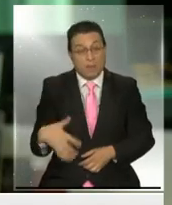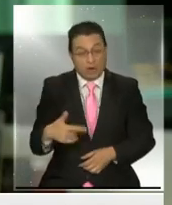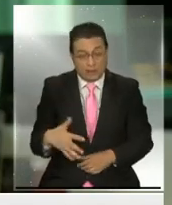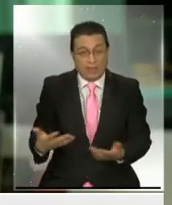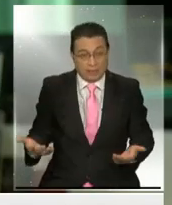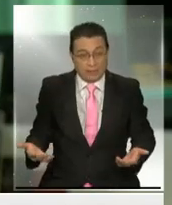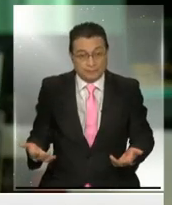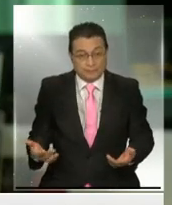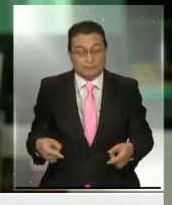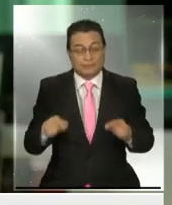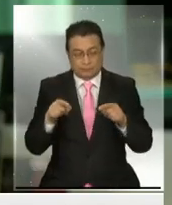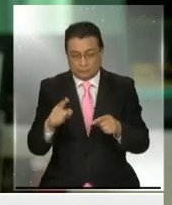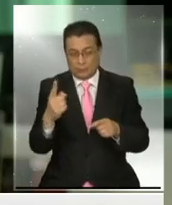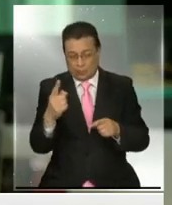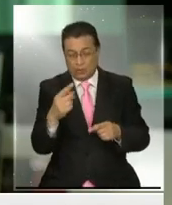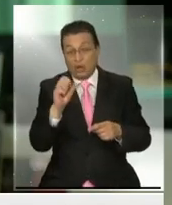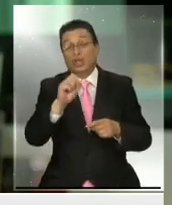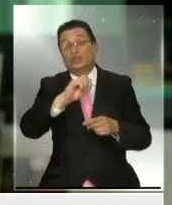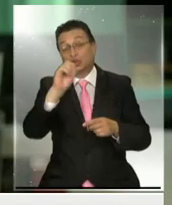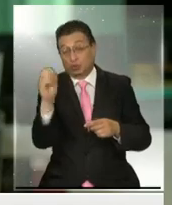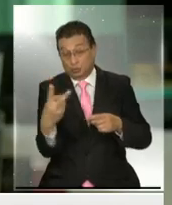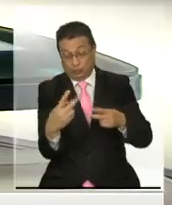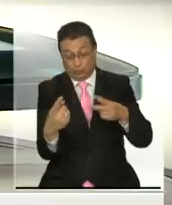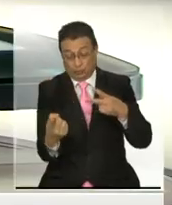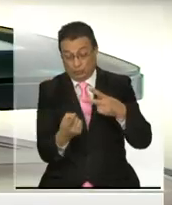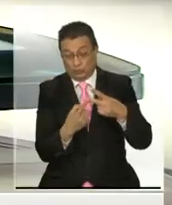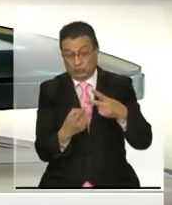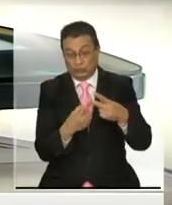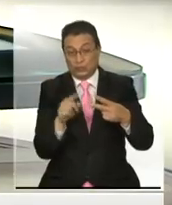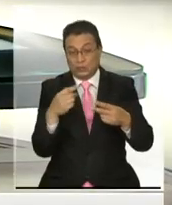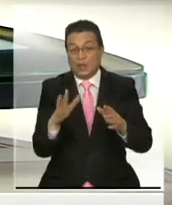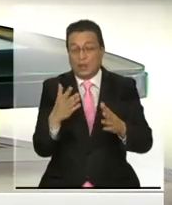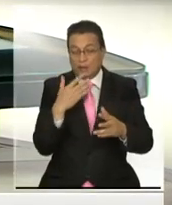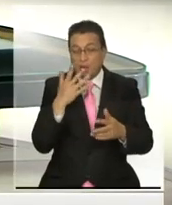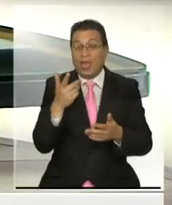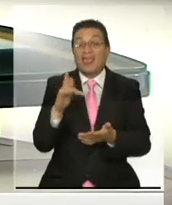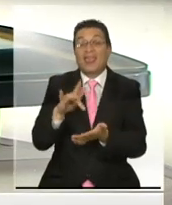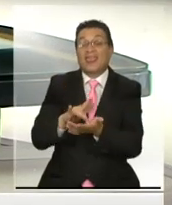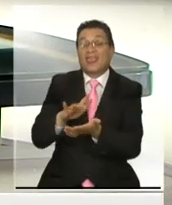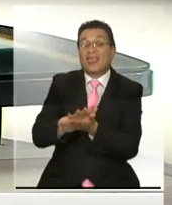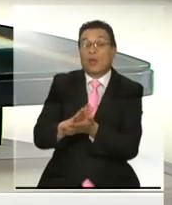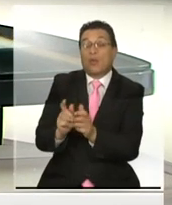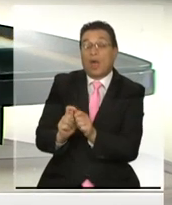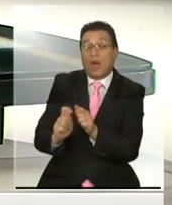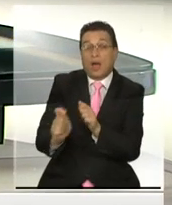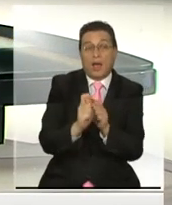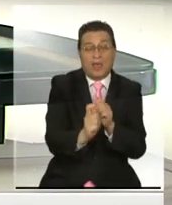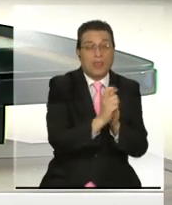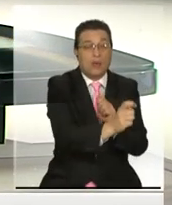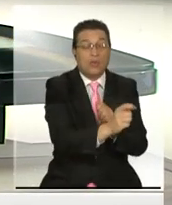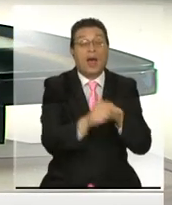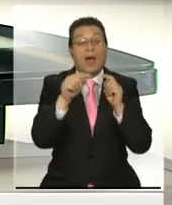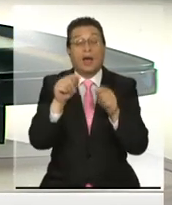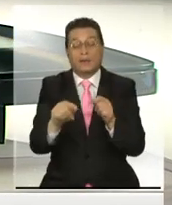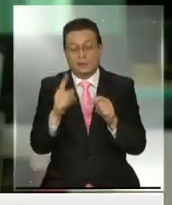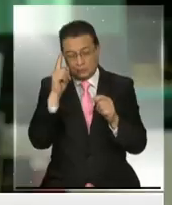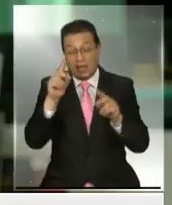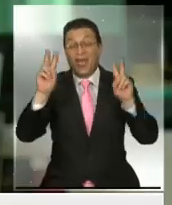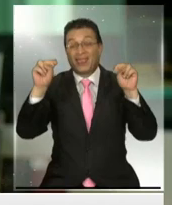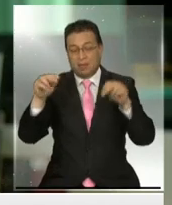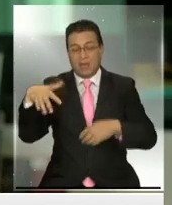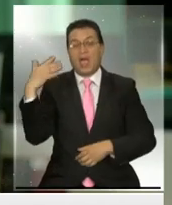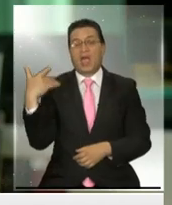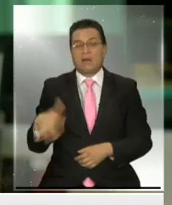que hemos hecho yo creo que un aspecto y el segundo aspecto que yo día antes no me ha de tomar el punto de la deuda es que hay un tema muy importante